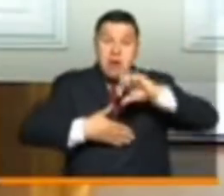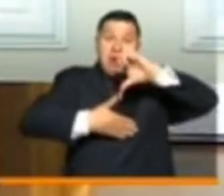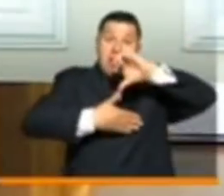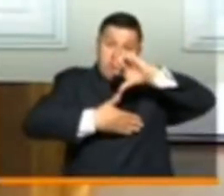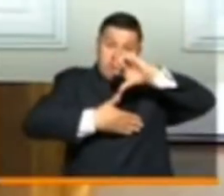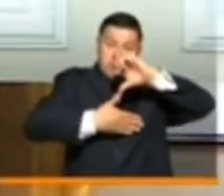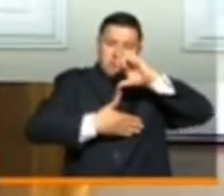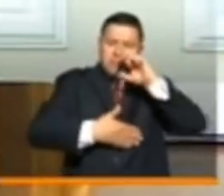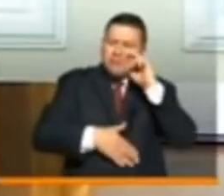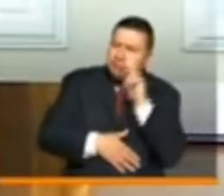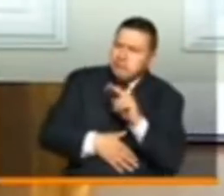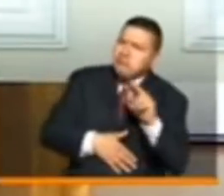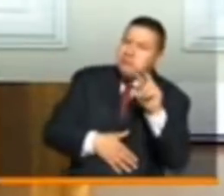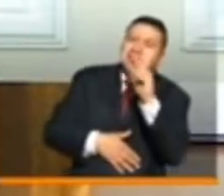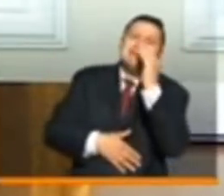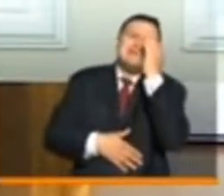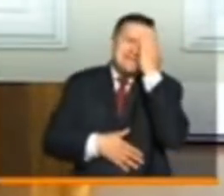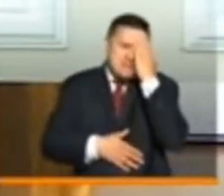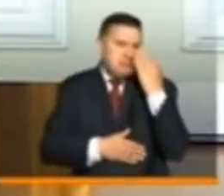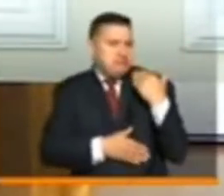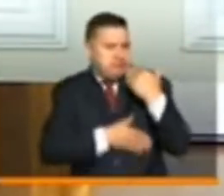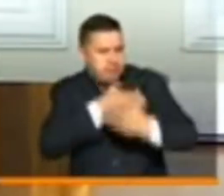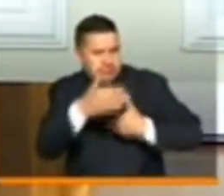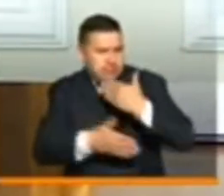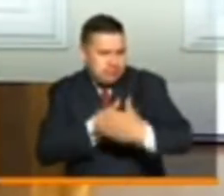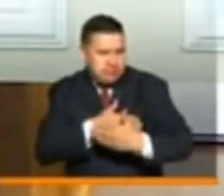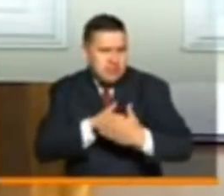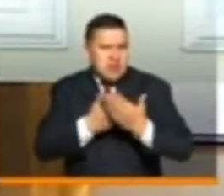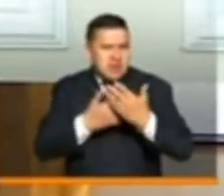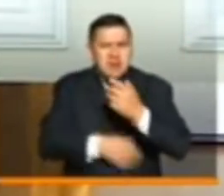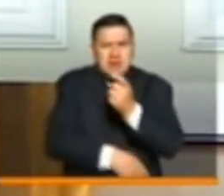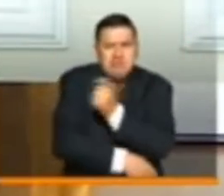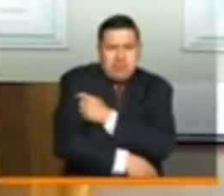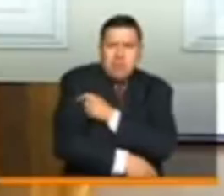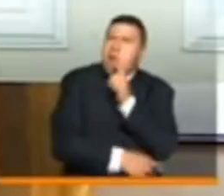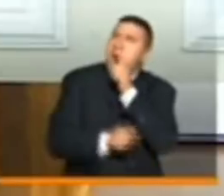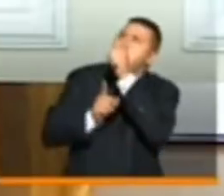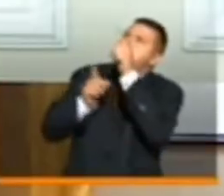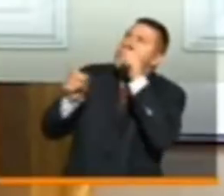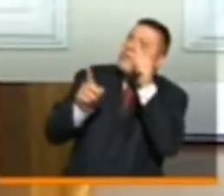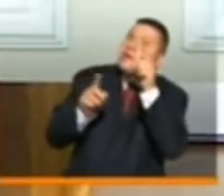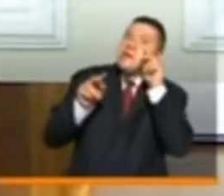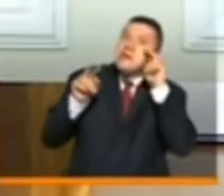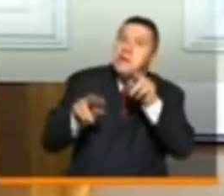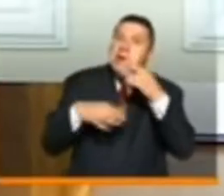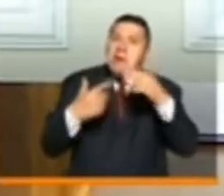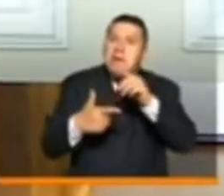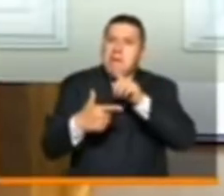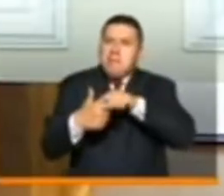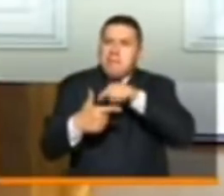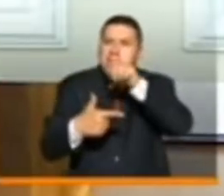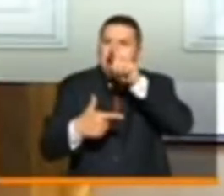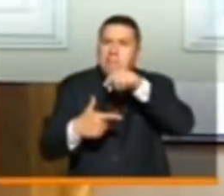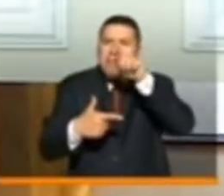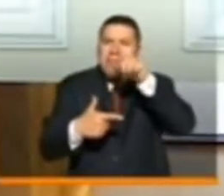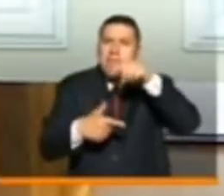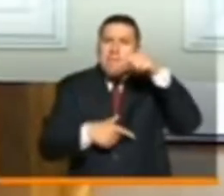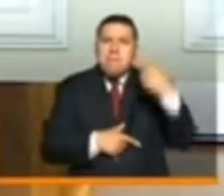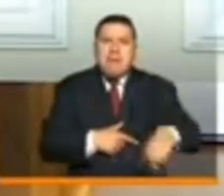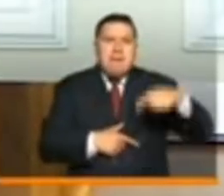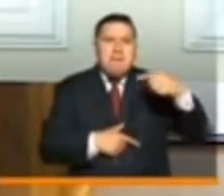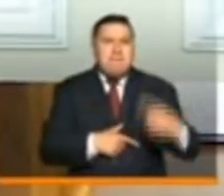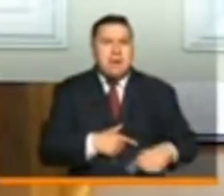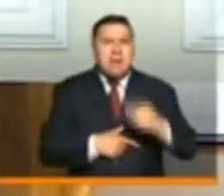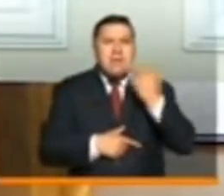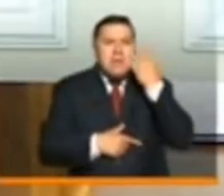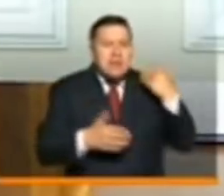latina a pesar de los avances en materia de vacunación se ha visto un crecimiento de los casos